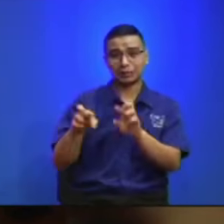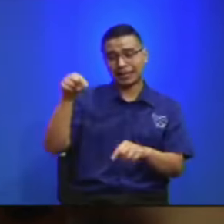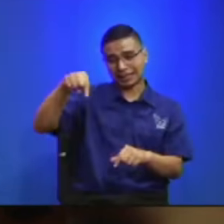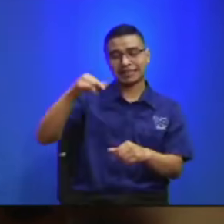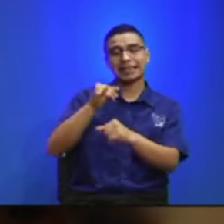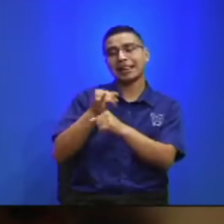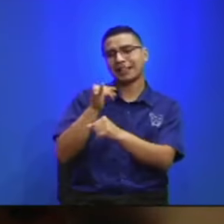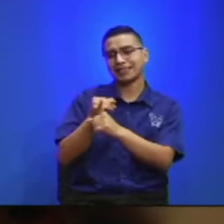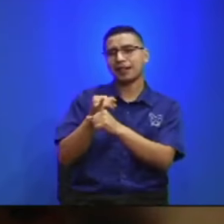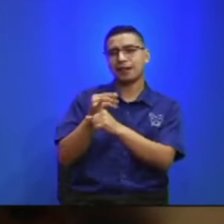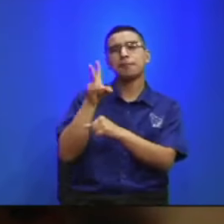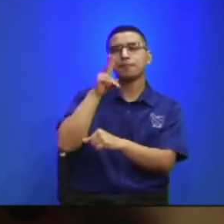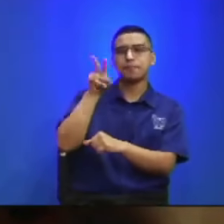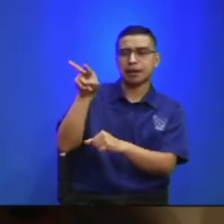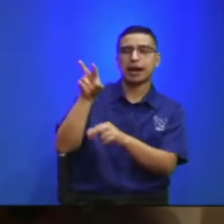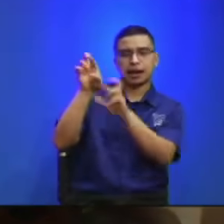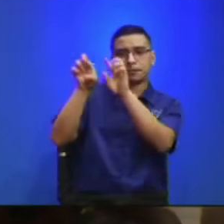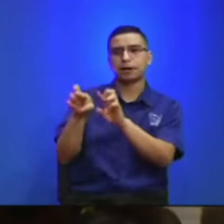qué delicia